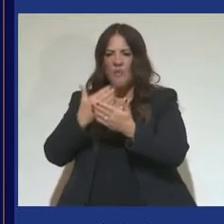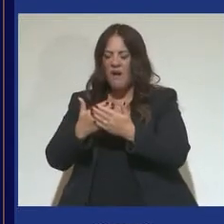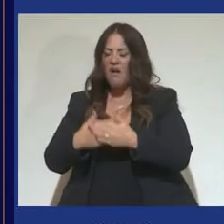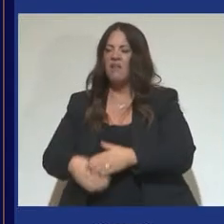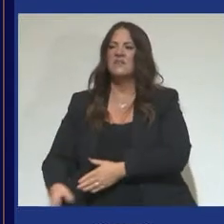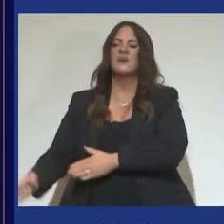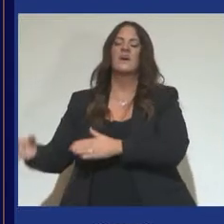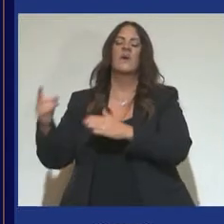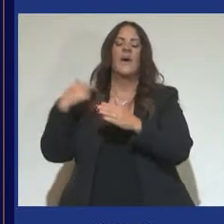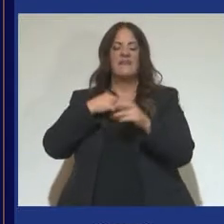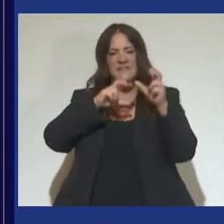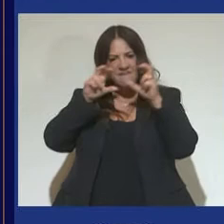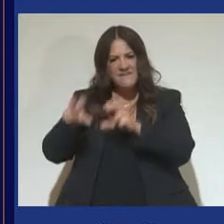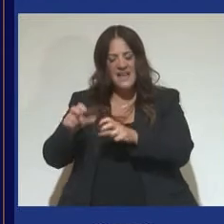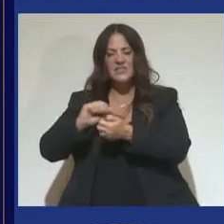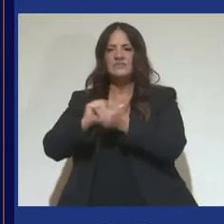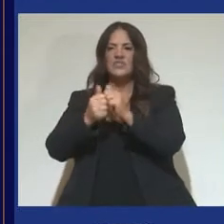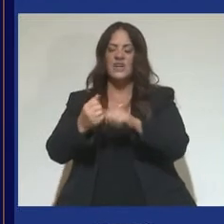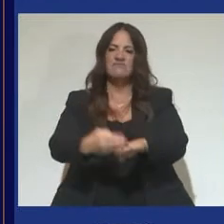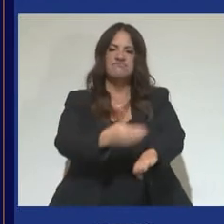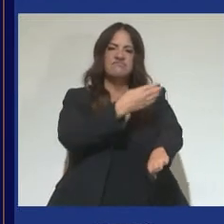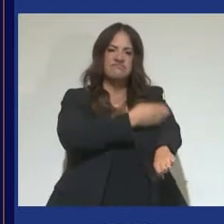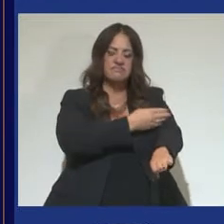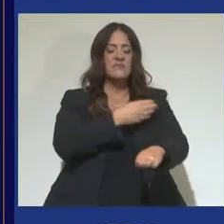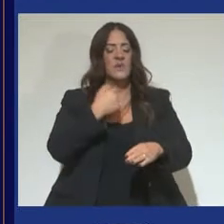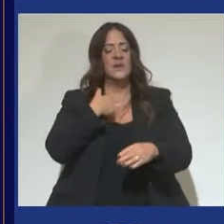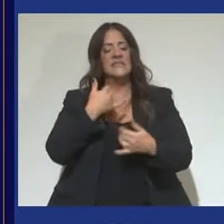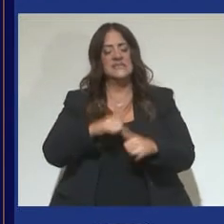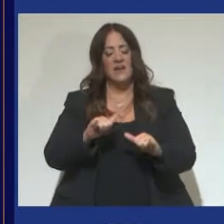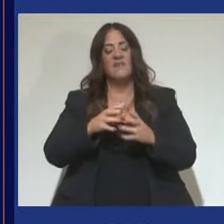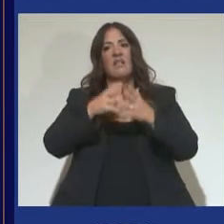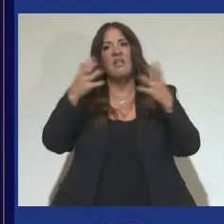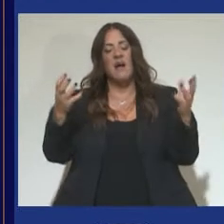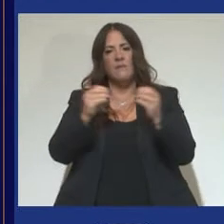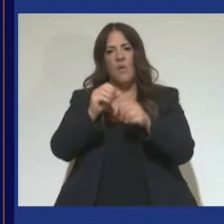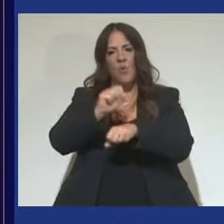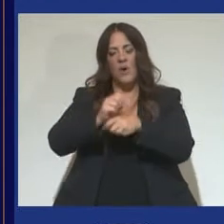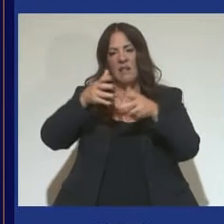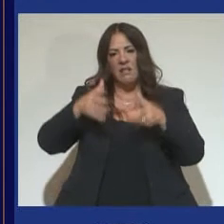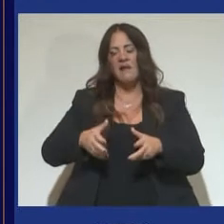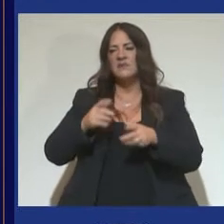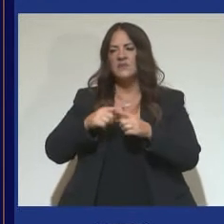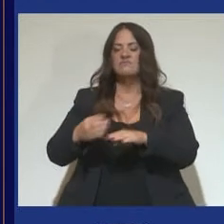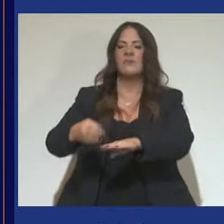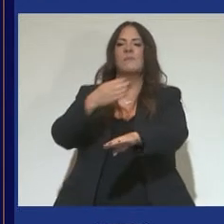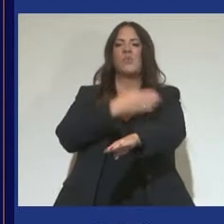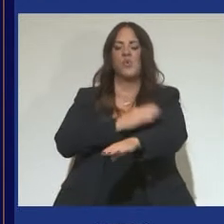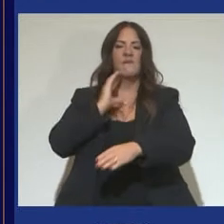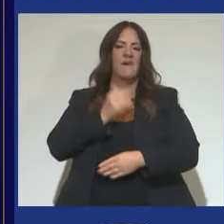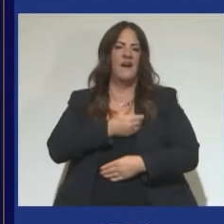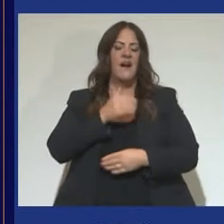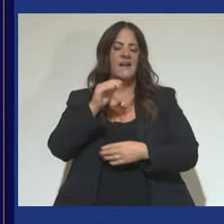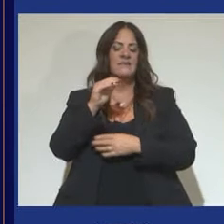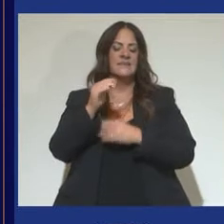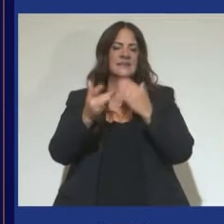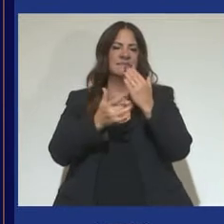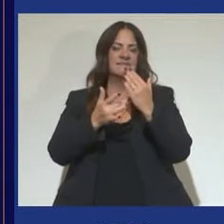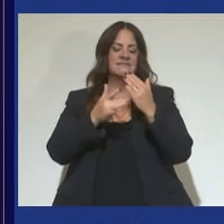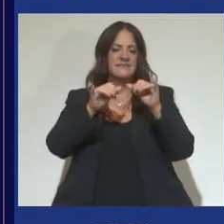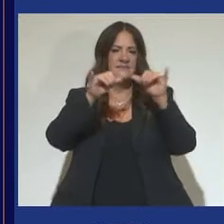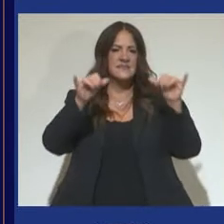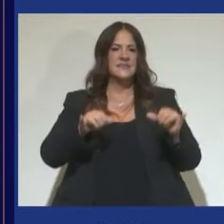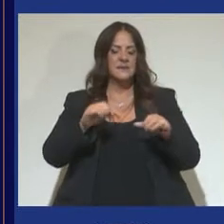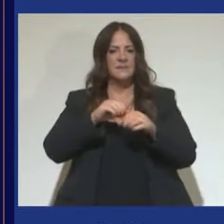nosotros ustedes sino en este último año lo hemos visto el gobierno va a ser avanzado hacia la